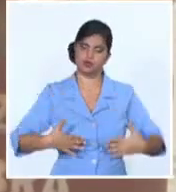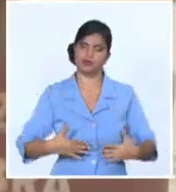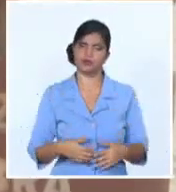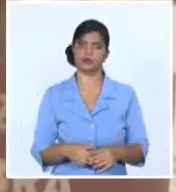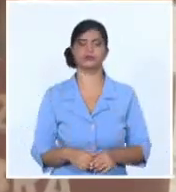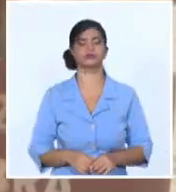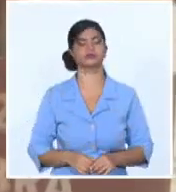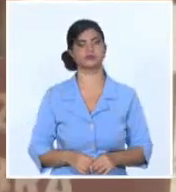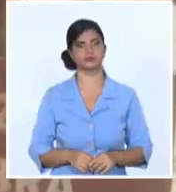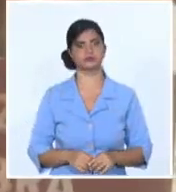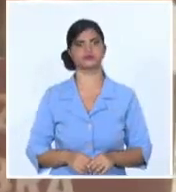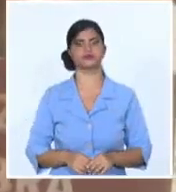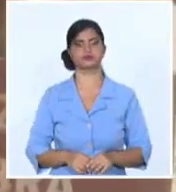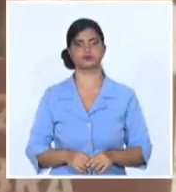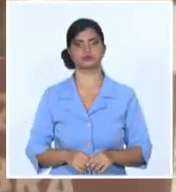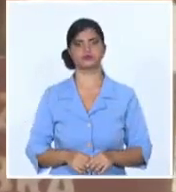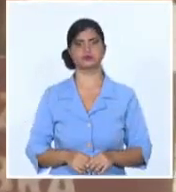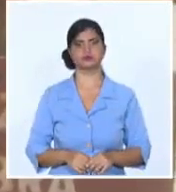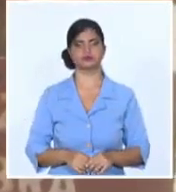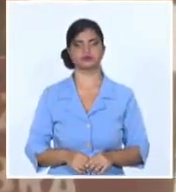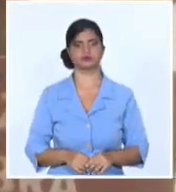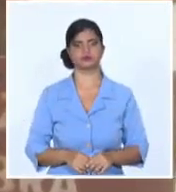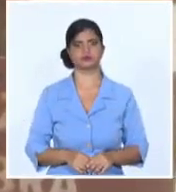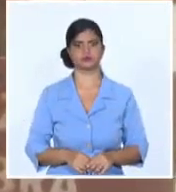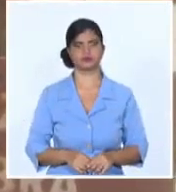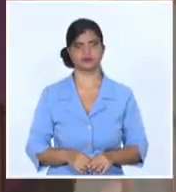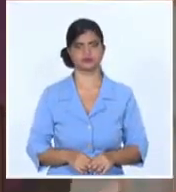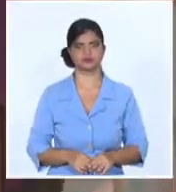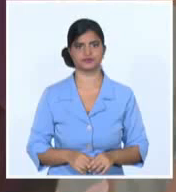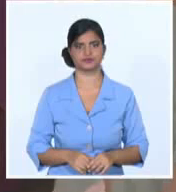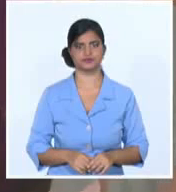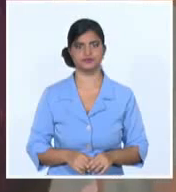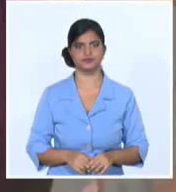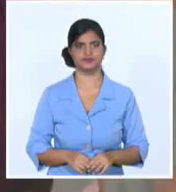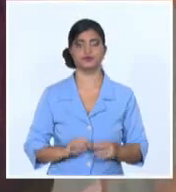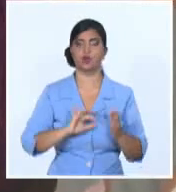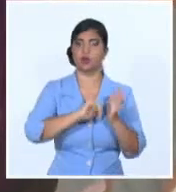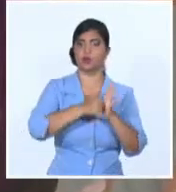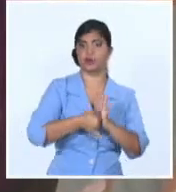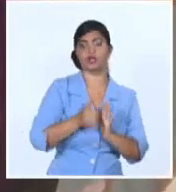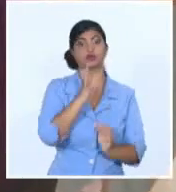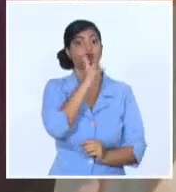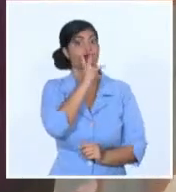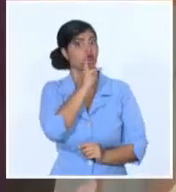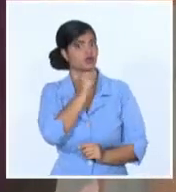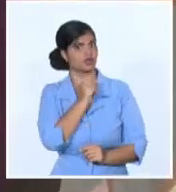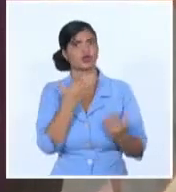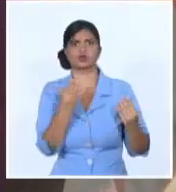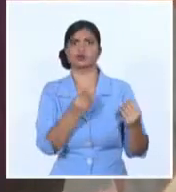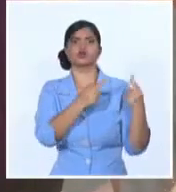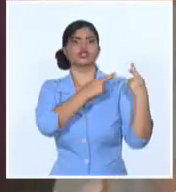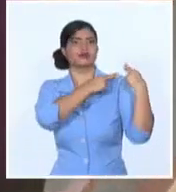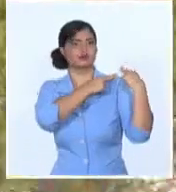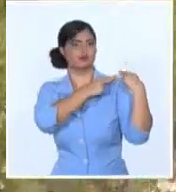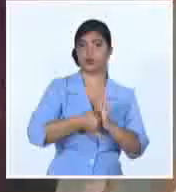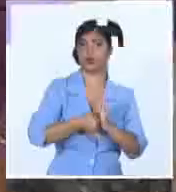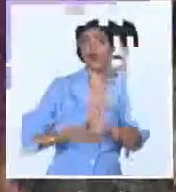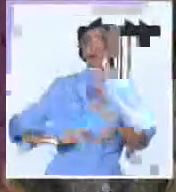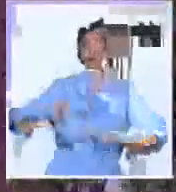Y como legado de ese noble proyecto, nos comprometimos en dar continuidad a este